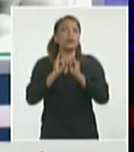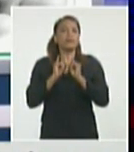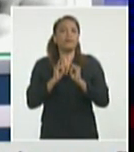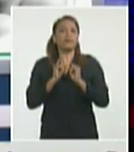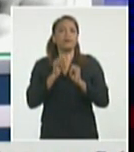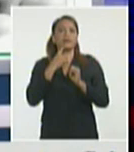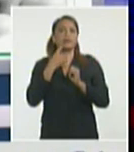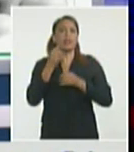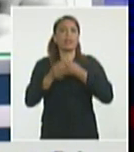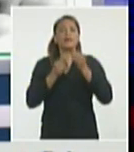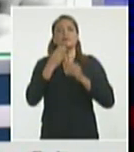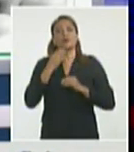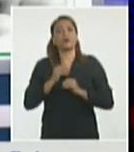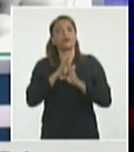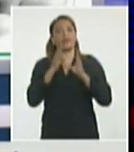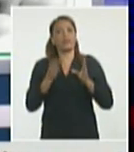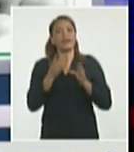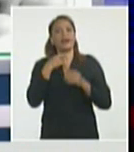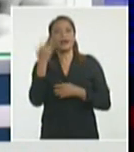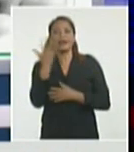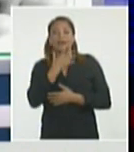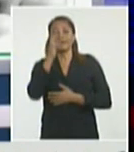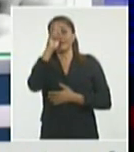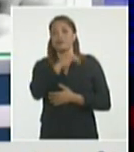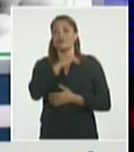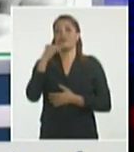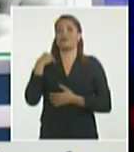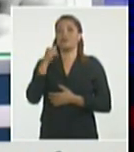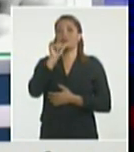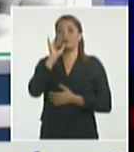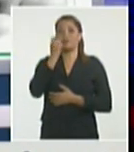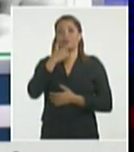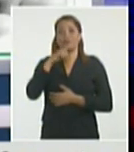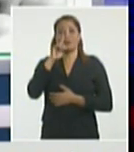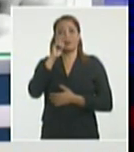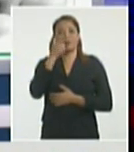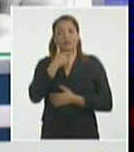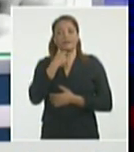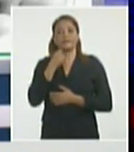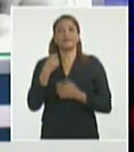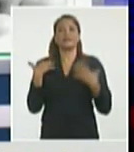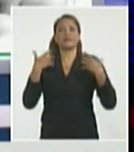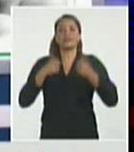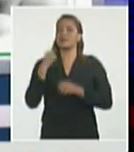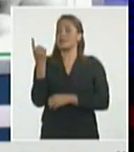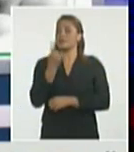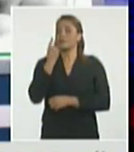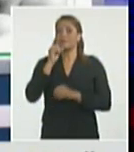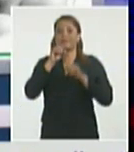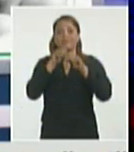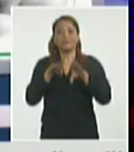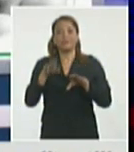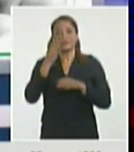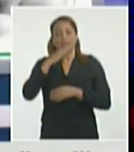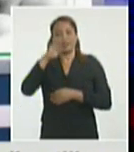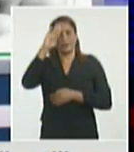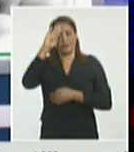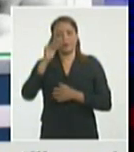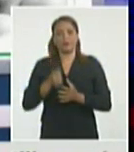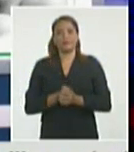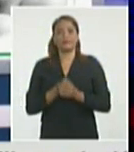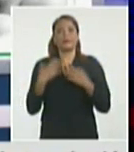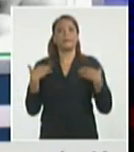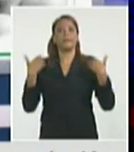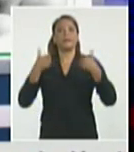ustedes, doy los buenos días al doctor Francisco Durán García, director nacional de epidemiología de nuestro Ministerio de Salud